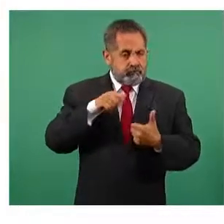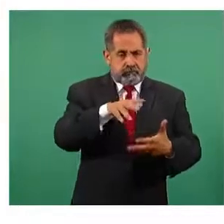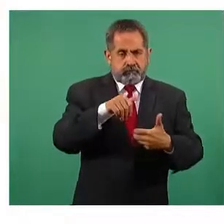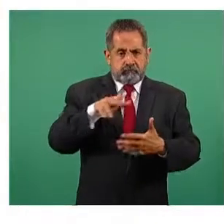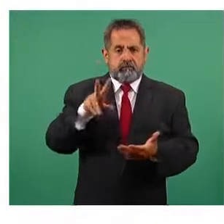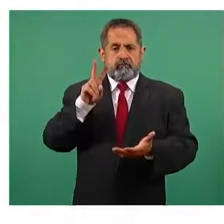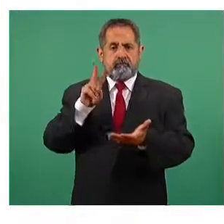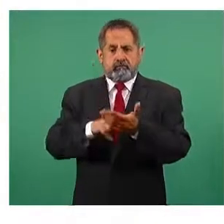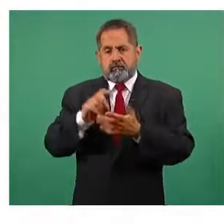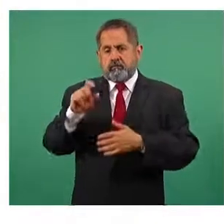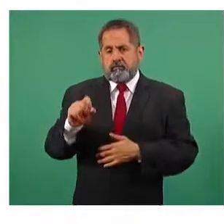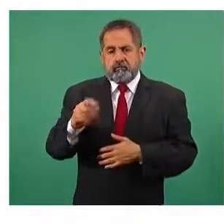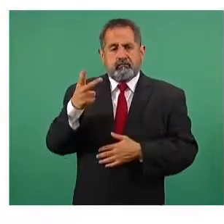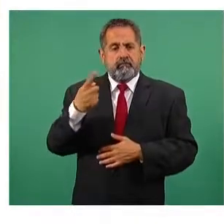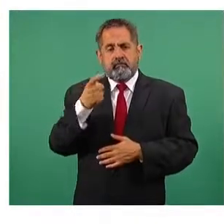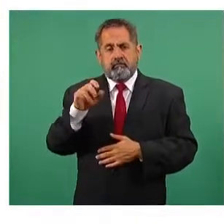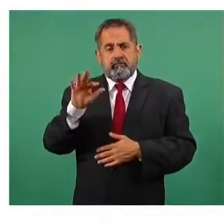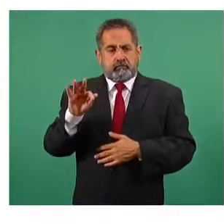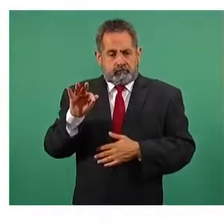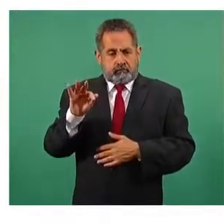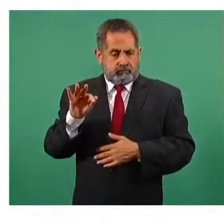Distribuimos